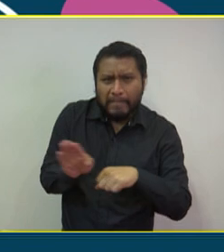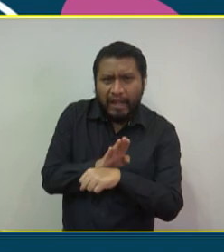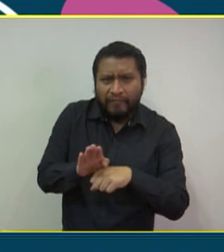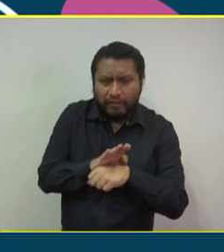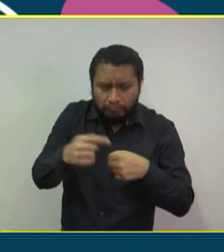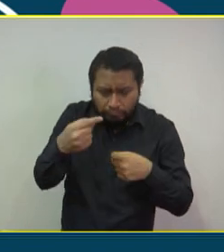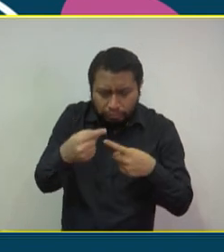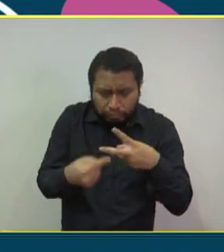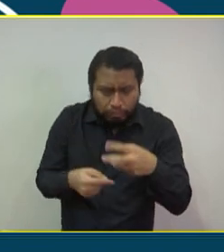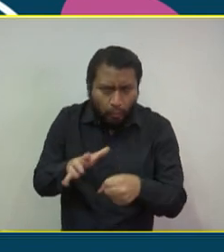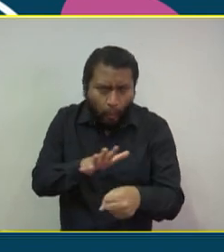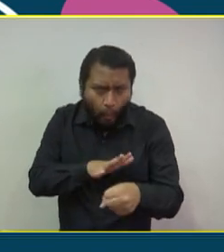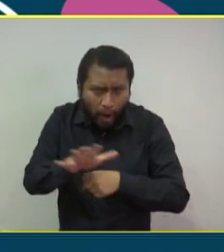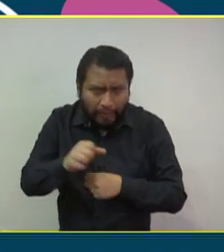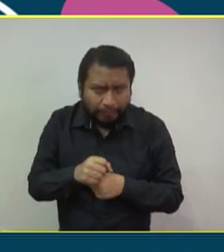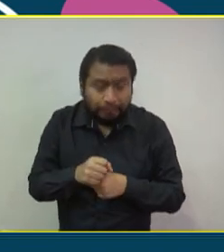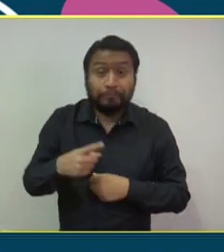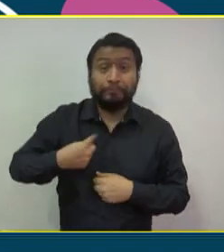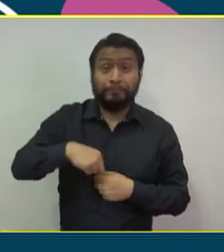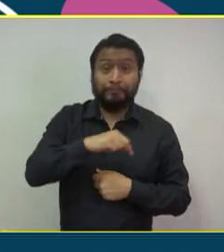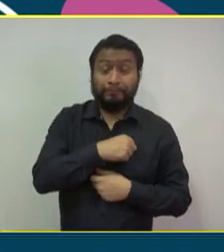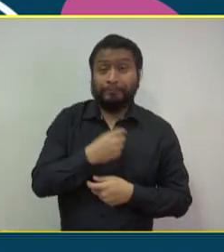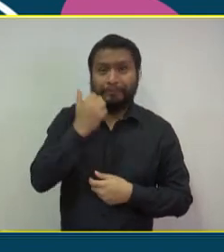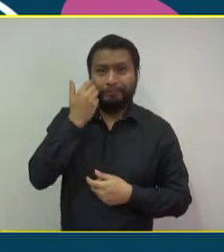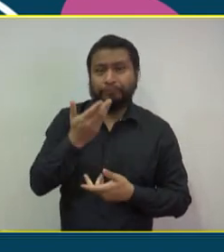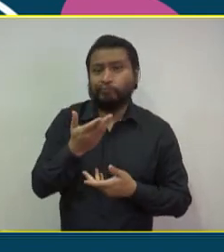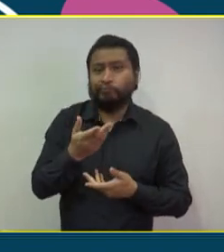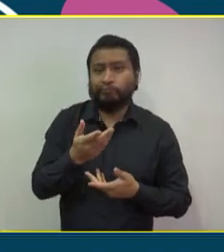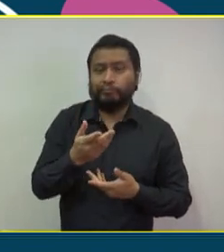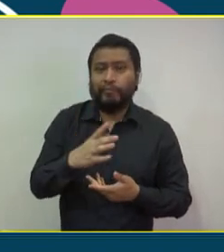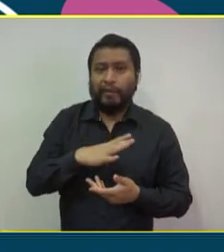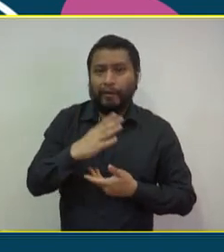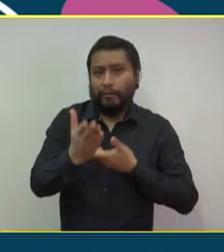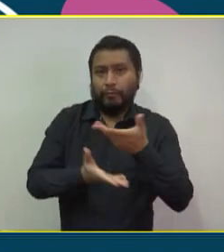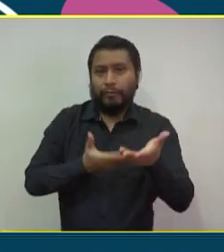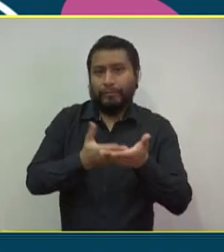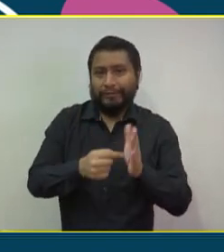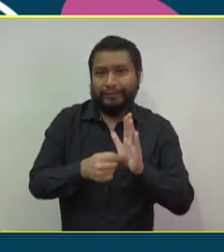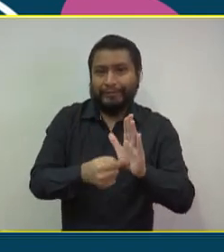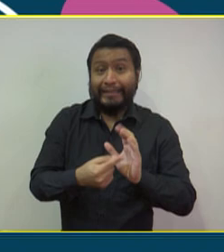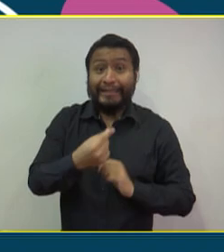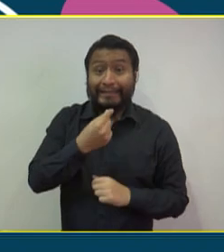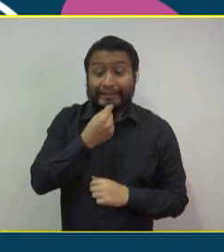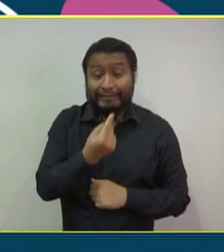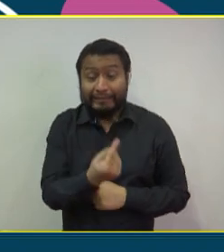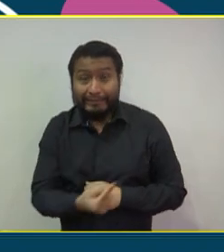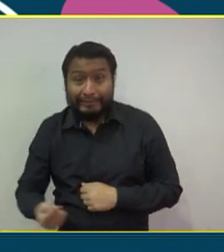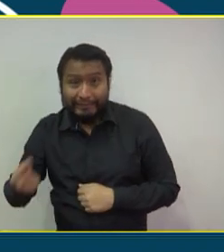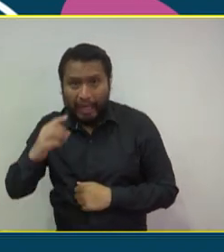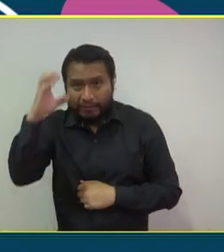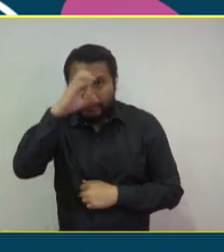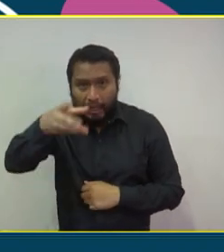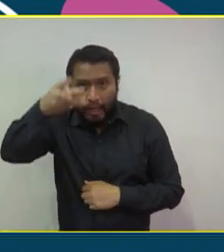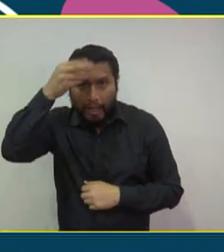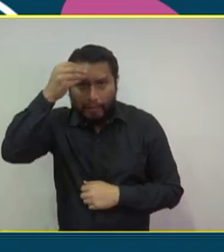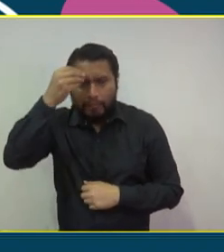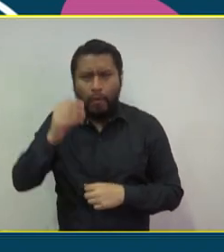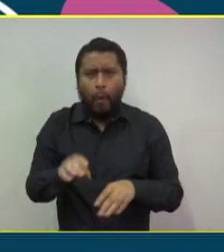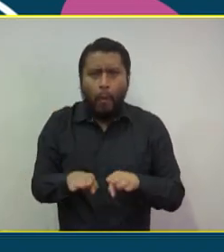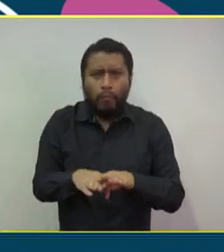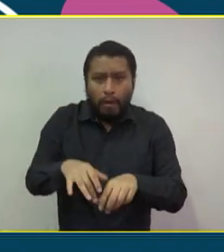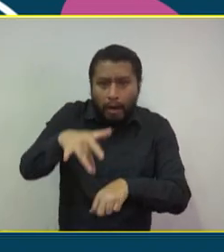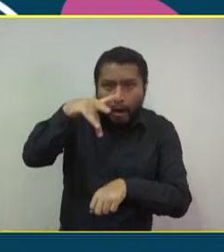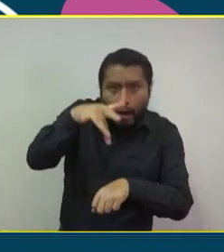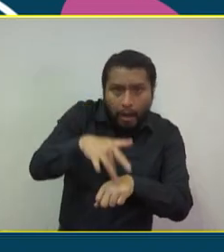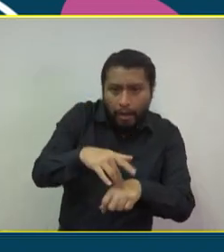crear una propuesta de diseño que permita a los infantes aprender ciencias desde la vivencia de experiencias significativas para que ellos